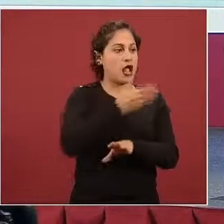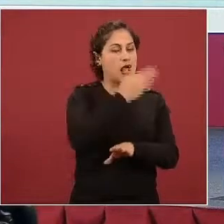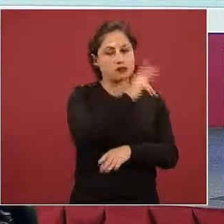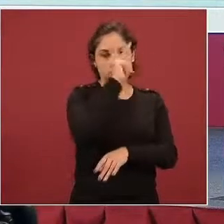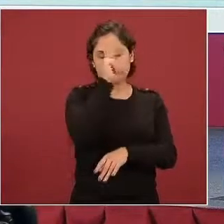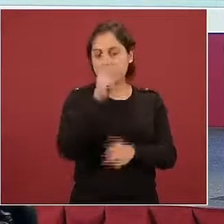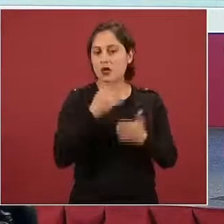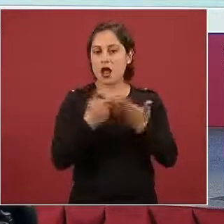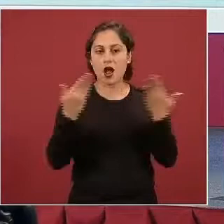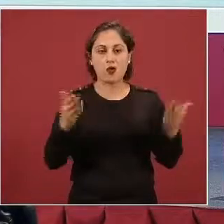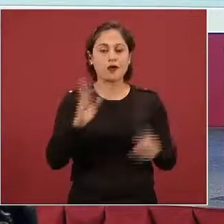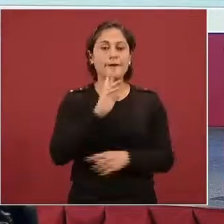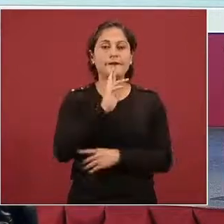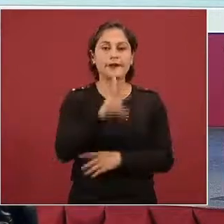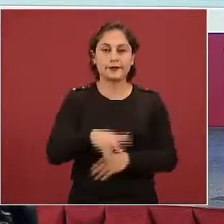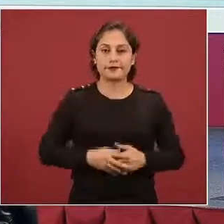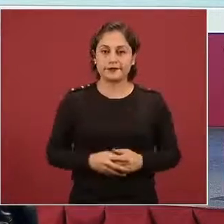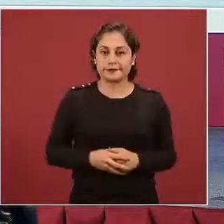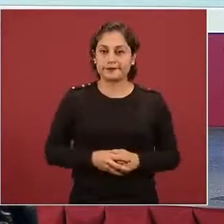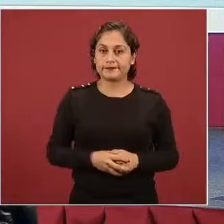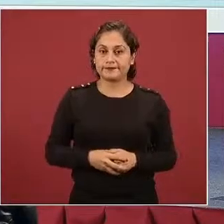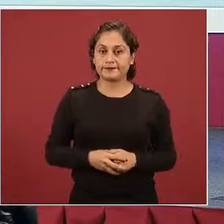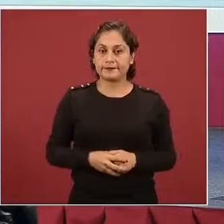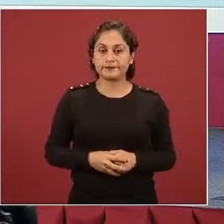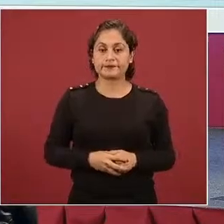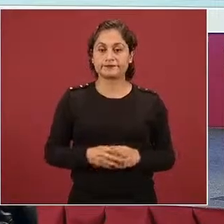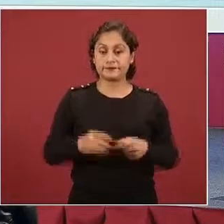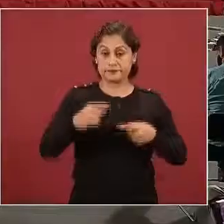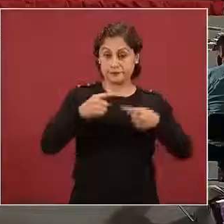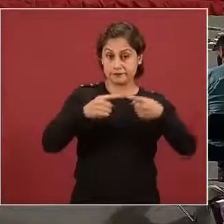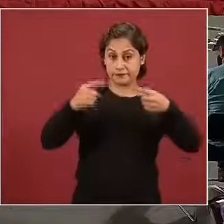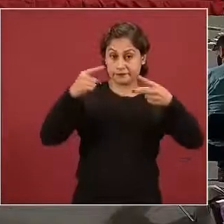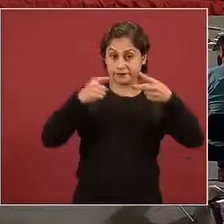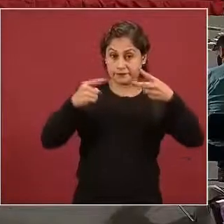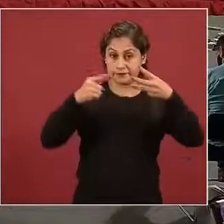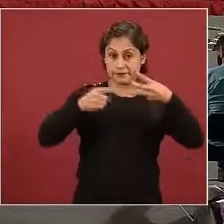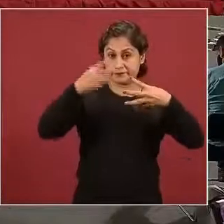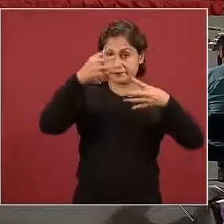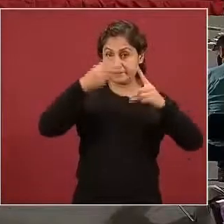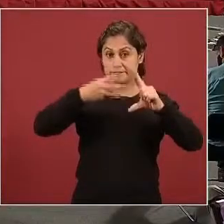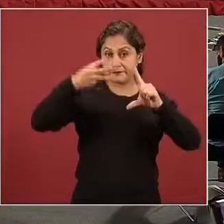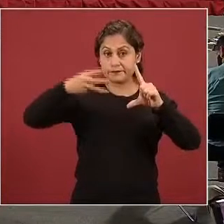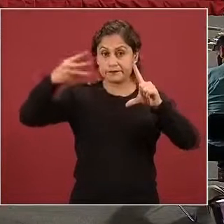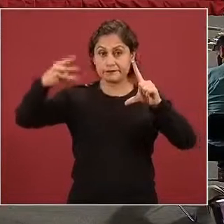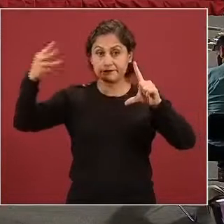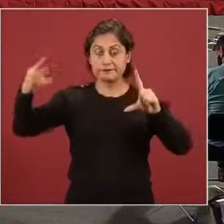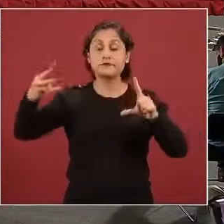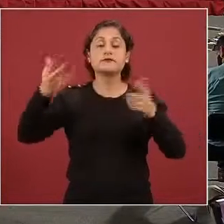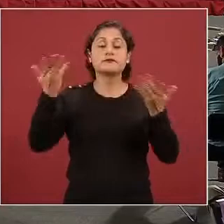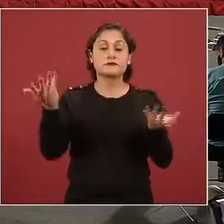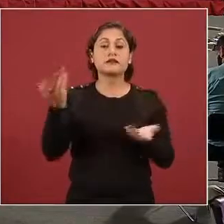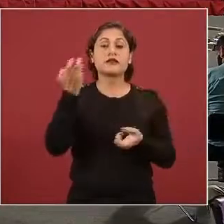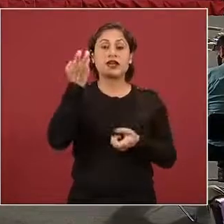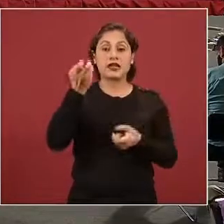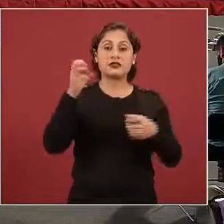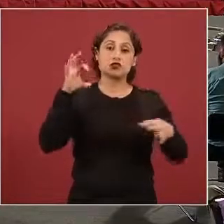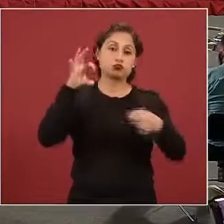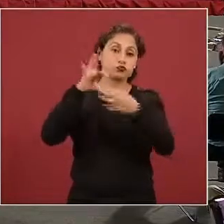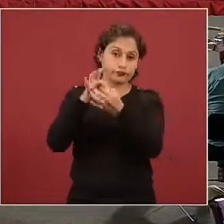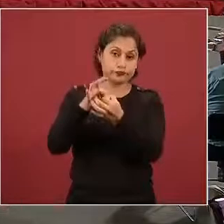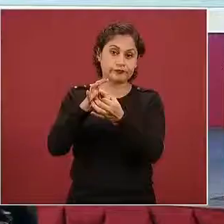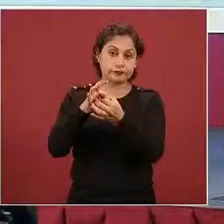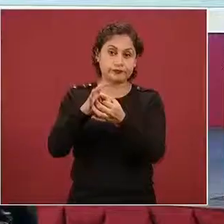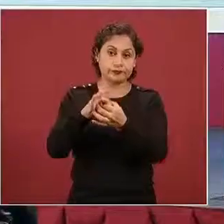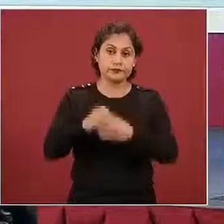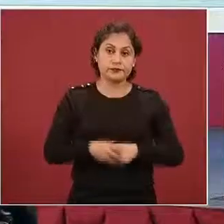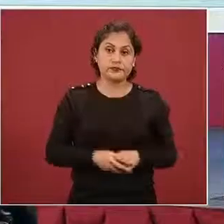epidemia. Todos estos indicadores, como comentamos repetidamente, son consistentes unos con otros. En